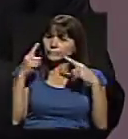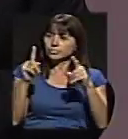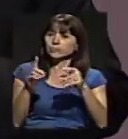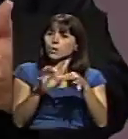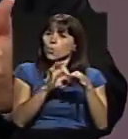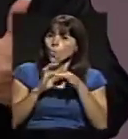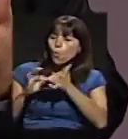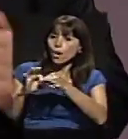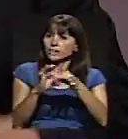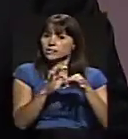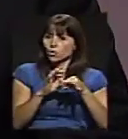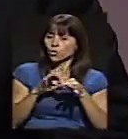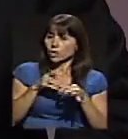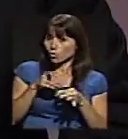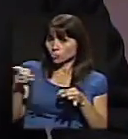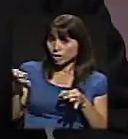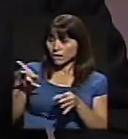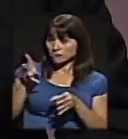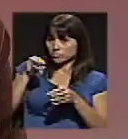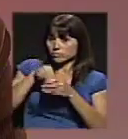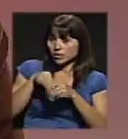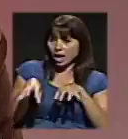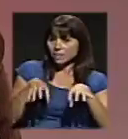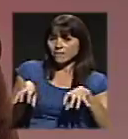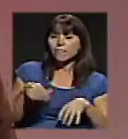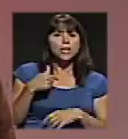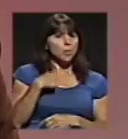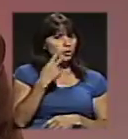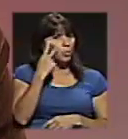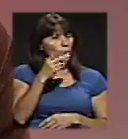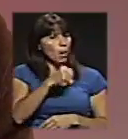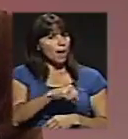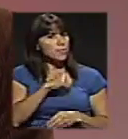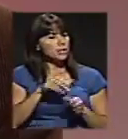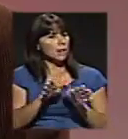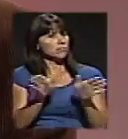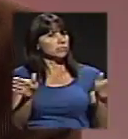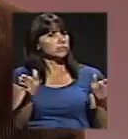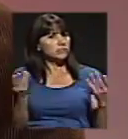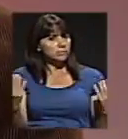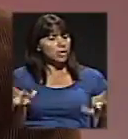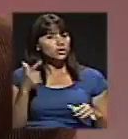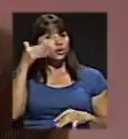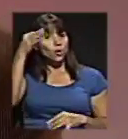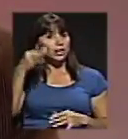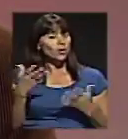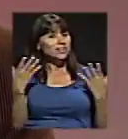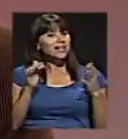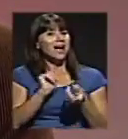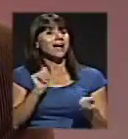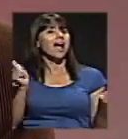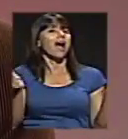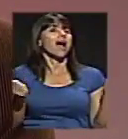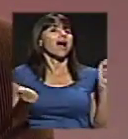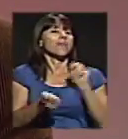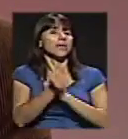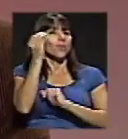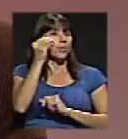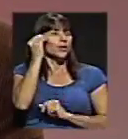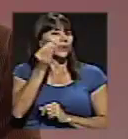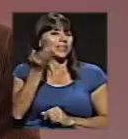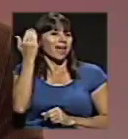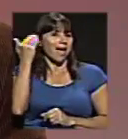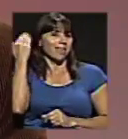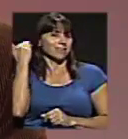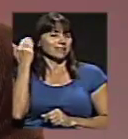formen una parte activa de ello? Yo veo una actitud mucho más abierta. Yo creo que él ha cambiado la postura que sostuvo en otros momentos